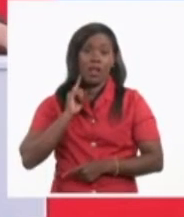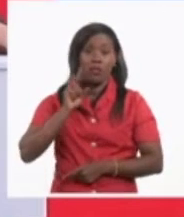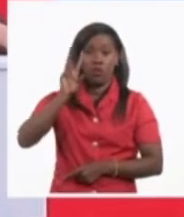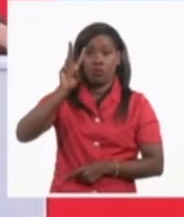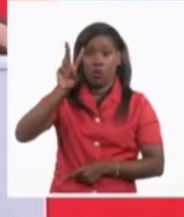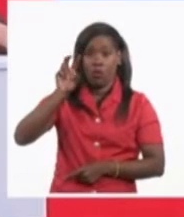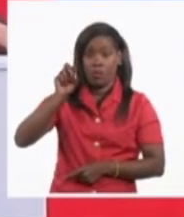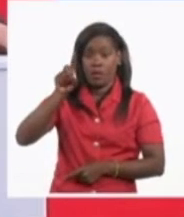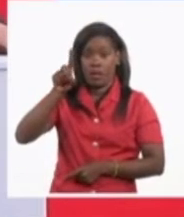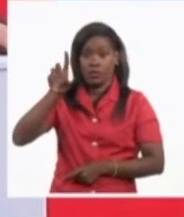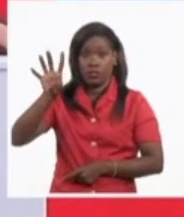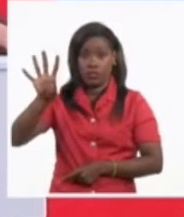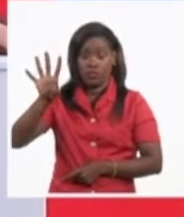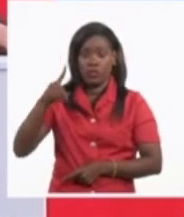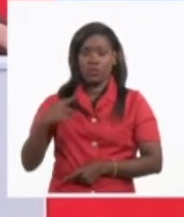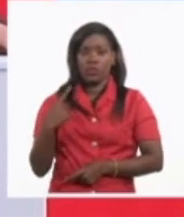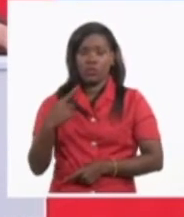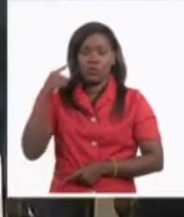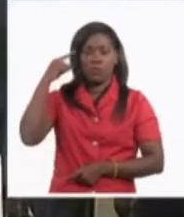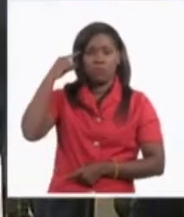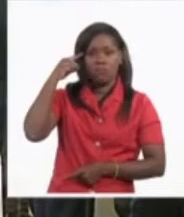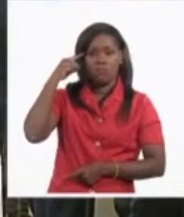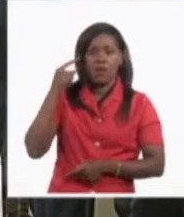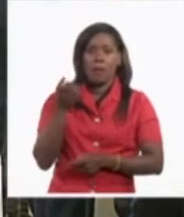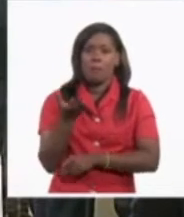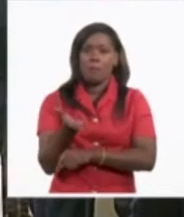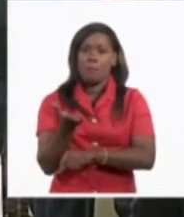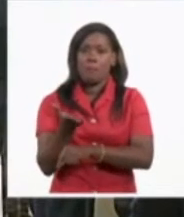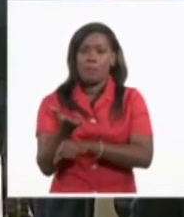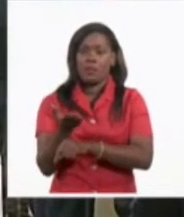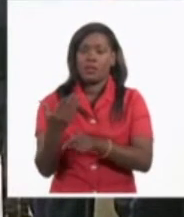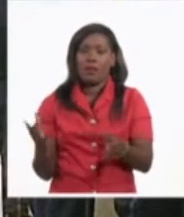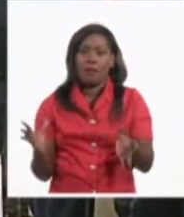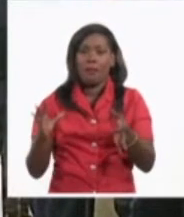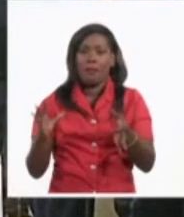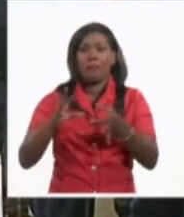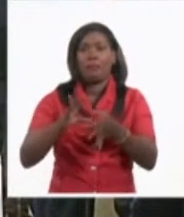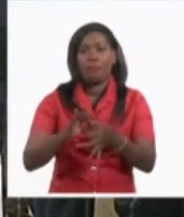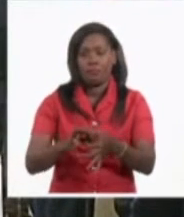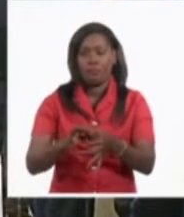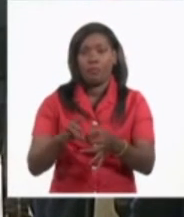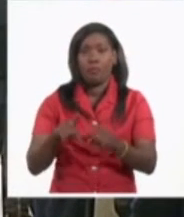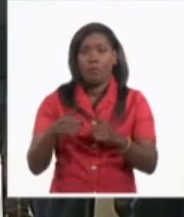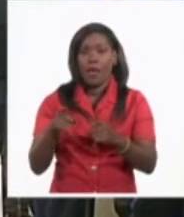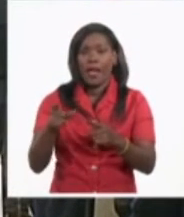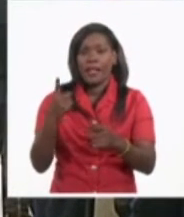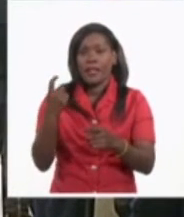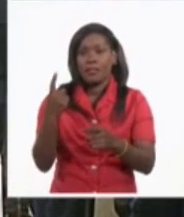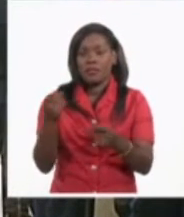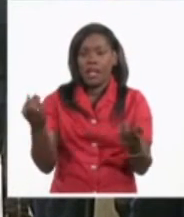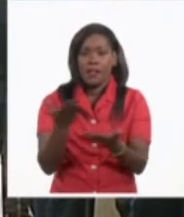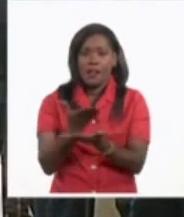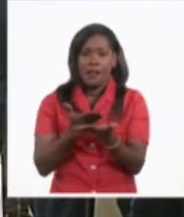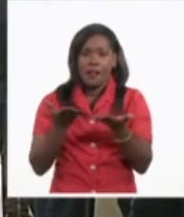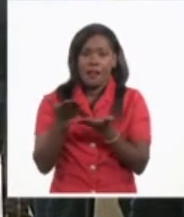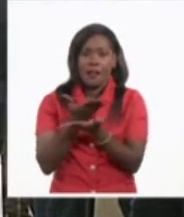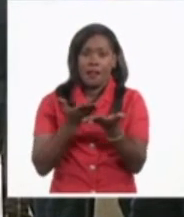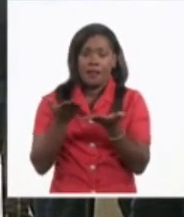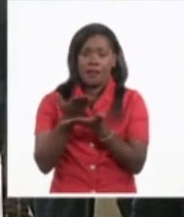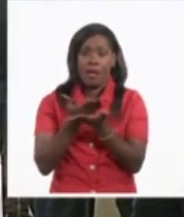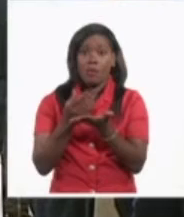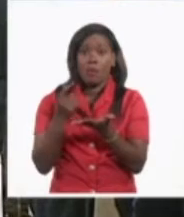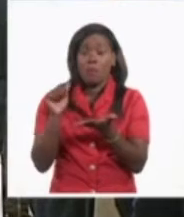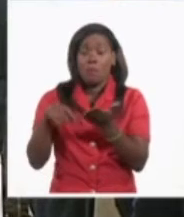Nosotros les pedimos que vuelvan a la mesa de las negociaciones, pero el deseo de